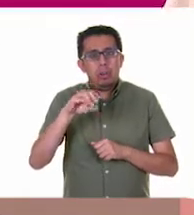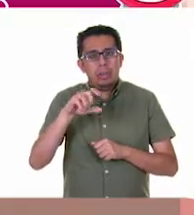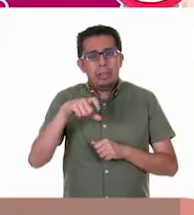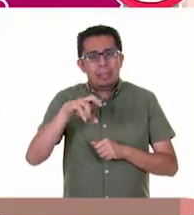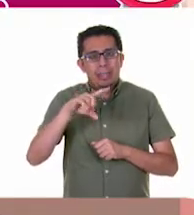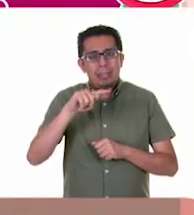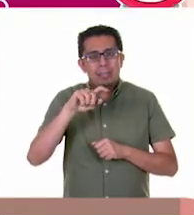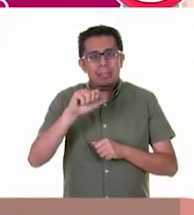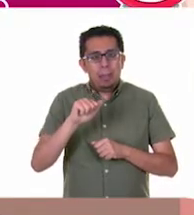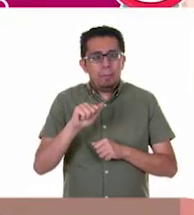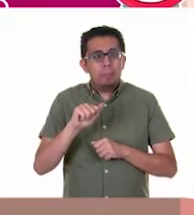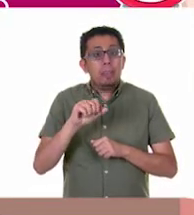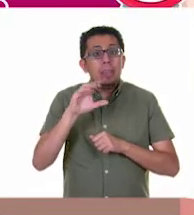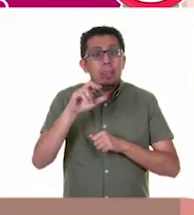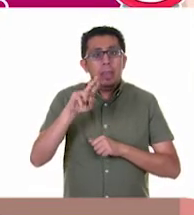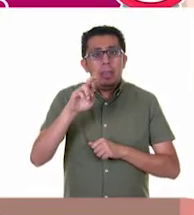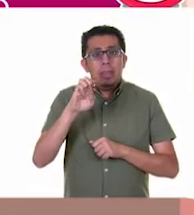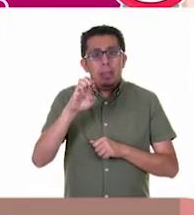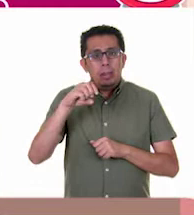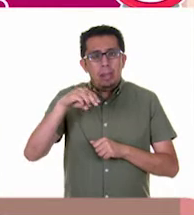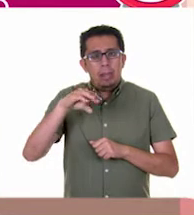Renacimiento.